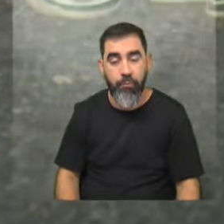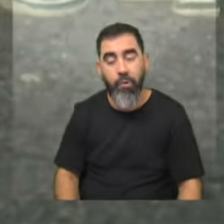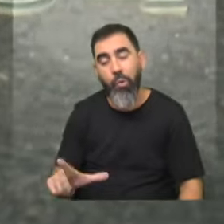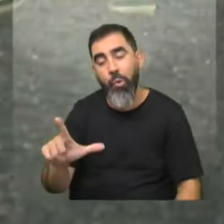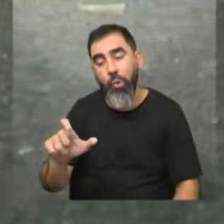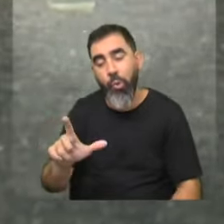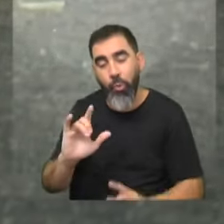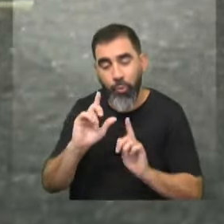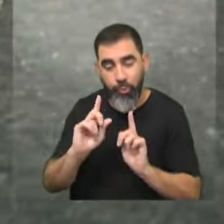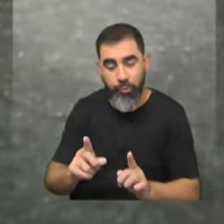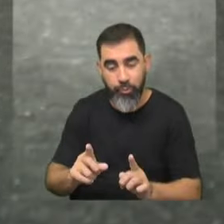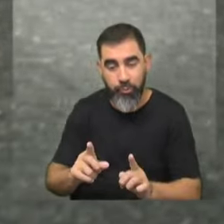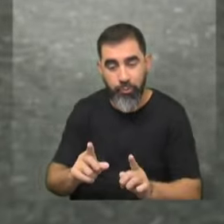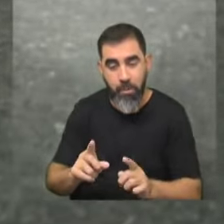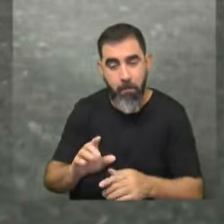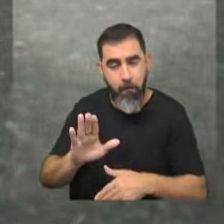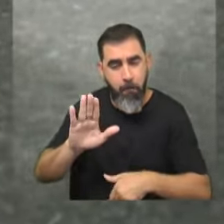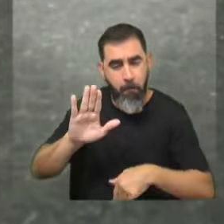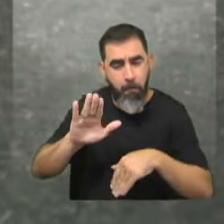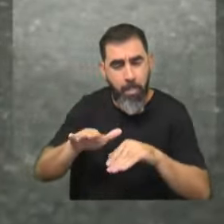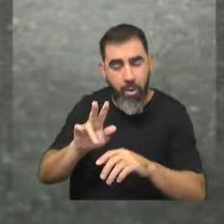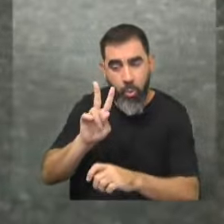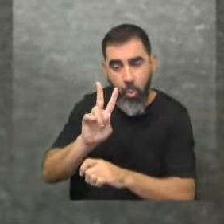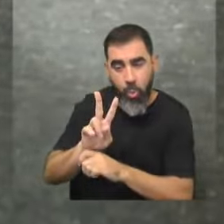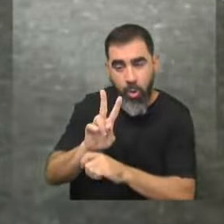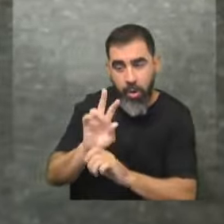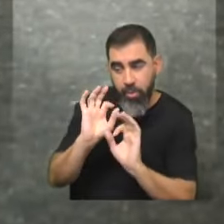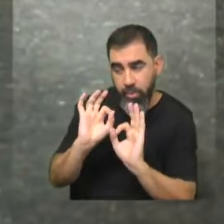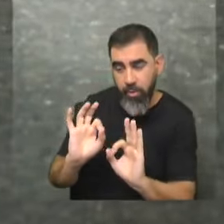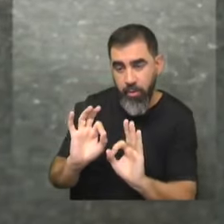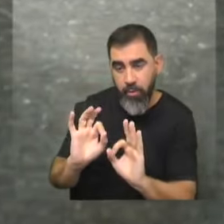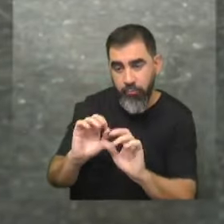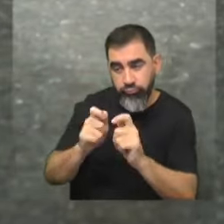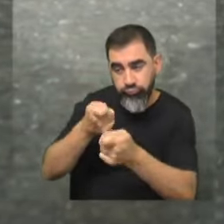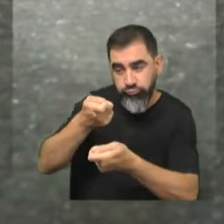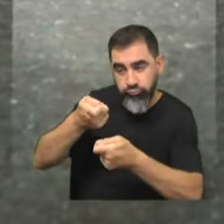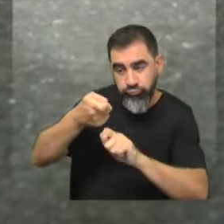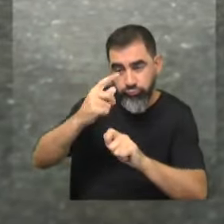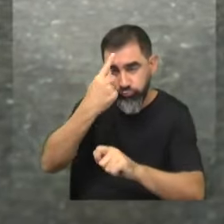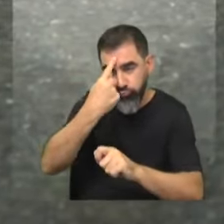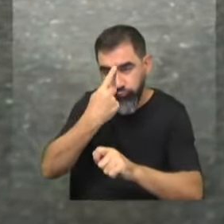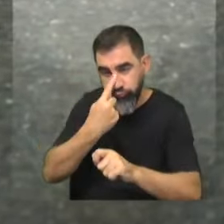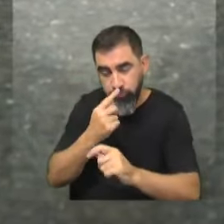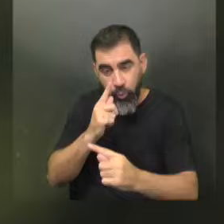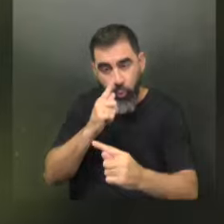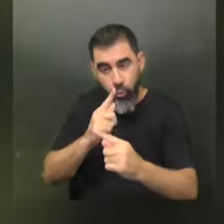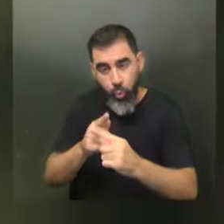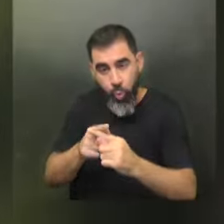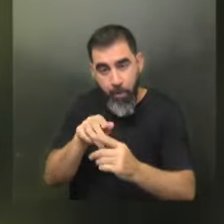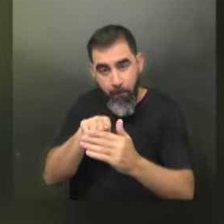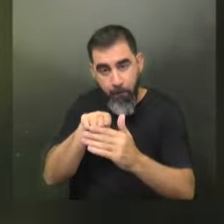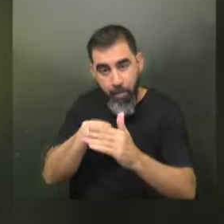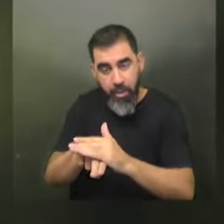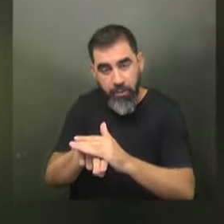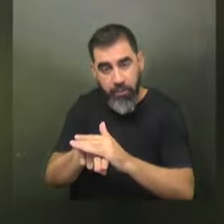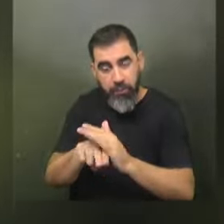Evidentemente, cuanto más cuidada, cuanto más esculturas tenga una tumba, eso es